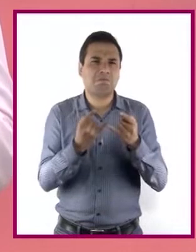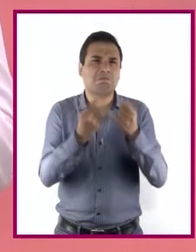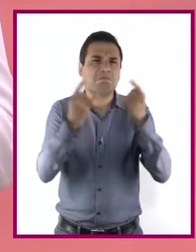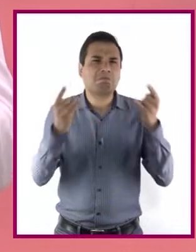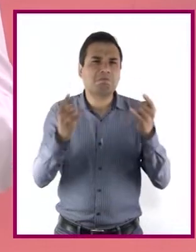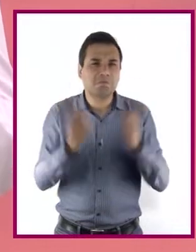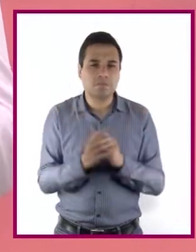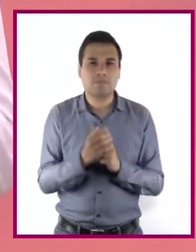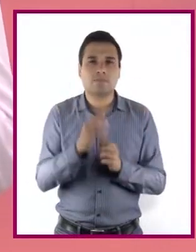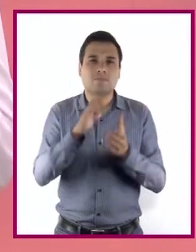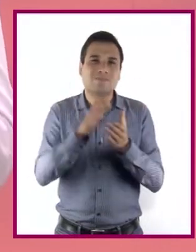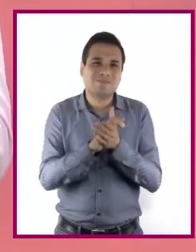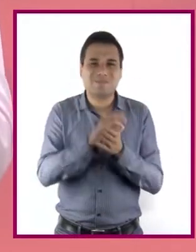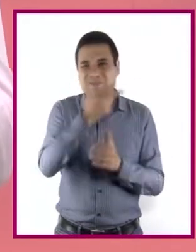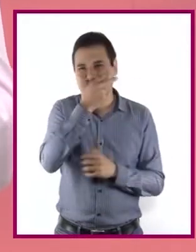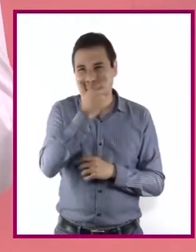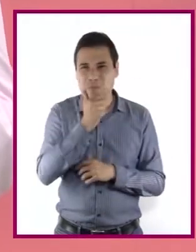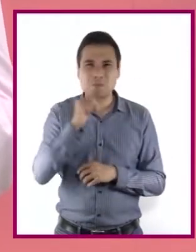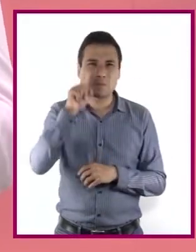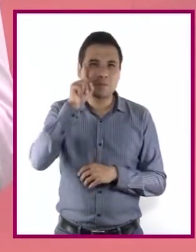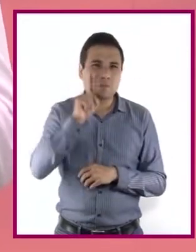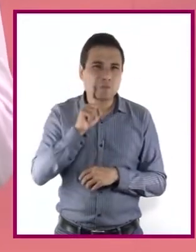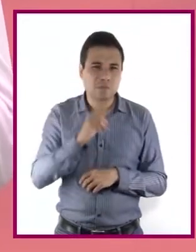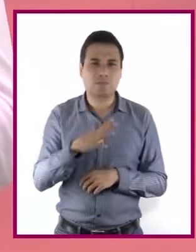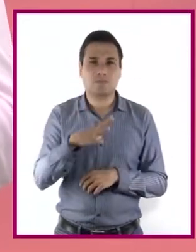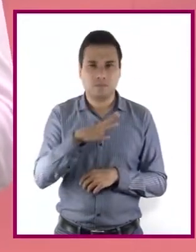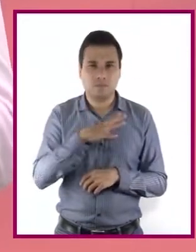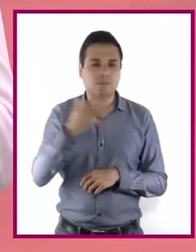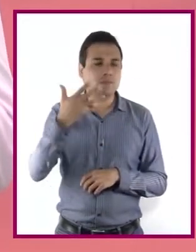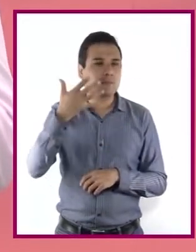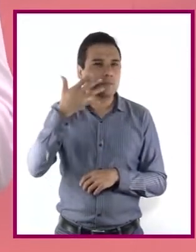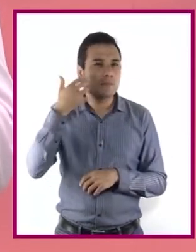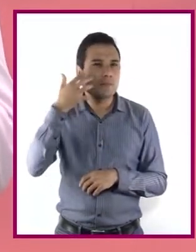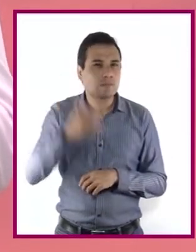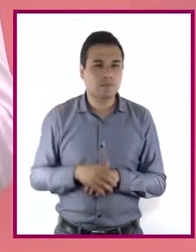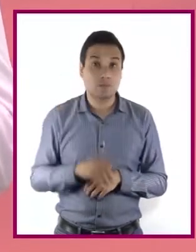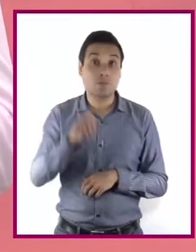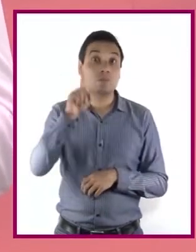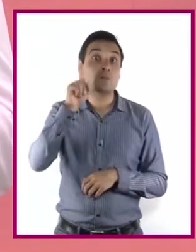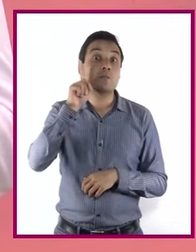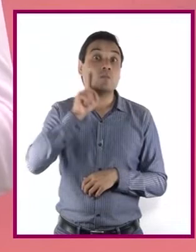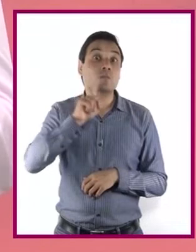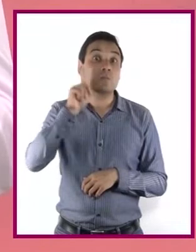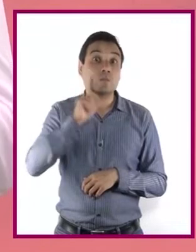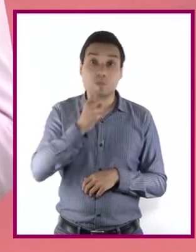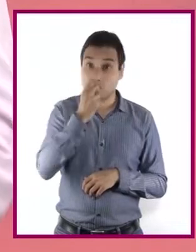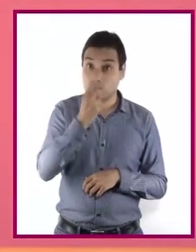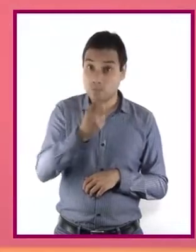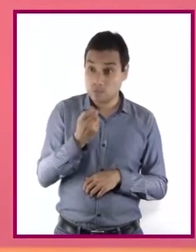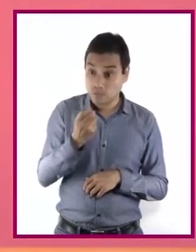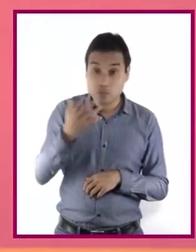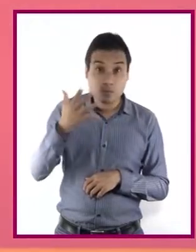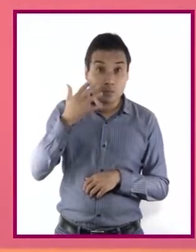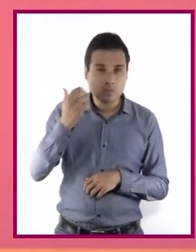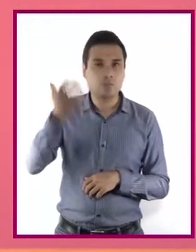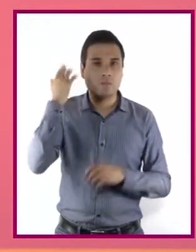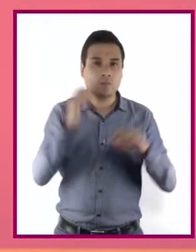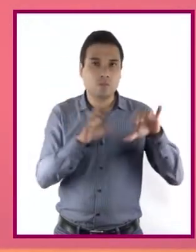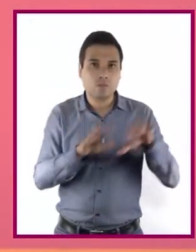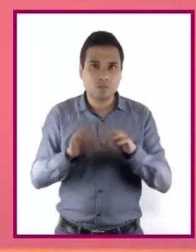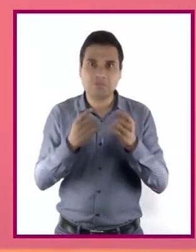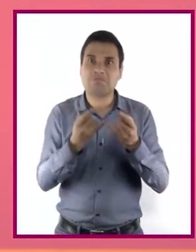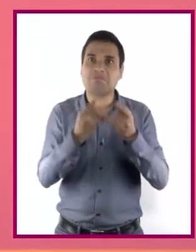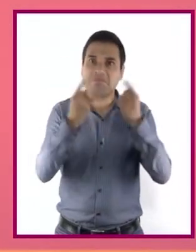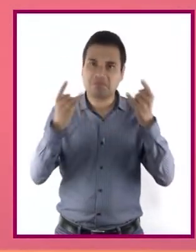en un matrimonio, Edward y Louisa, y un gato a quien ella considera la reencarnación del fallecido compositor Franz Liszt. Qué interesante historia,